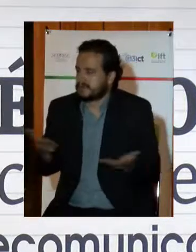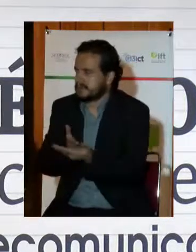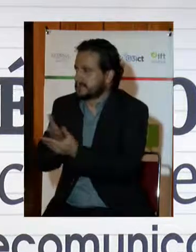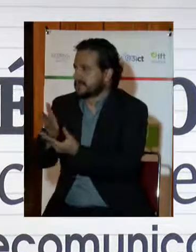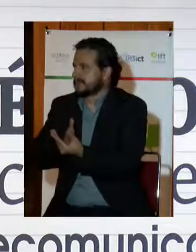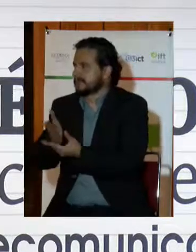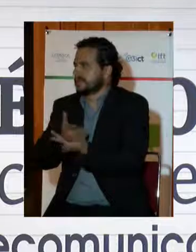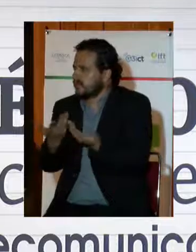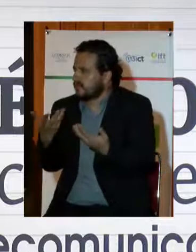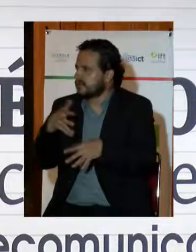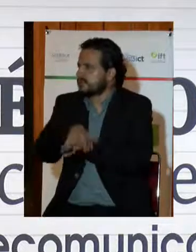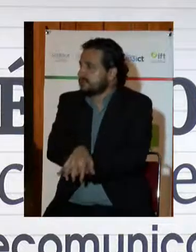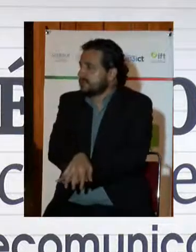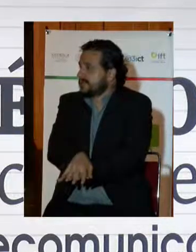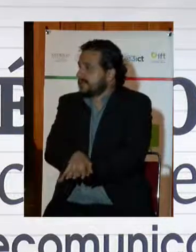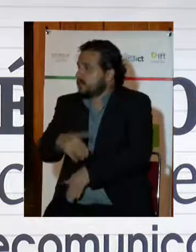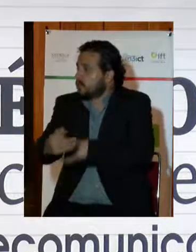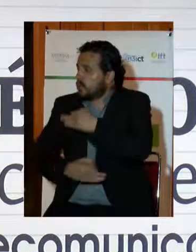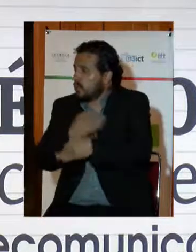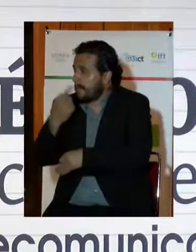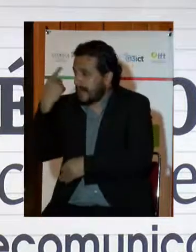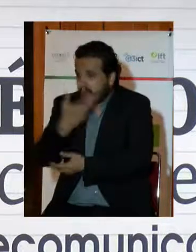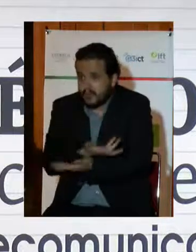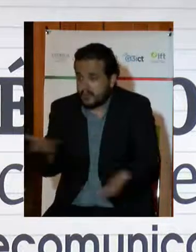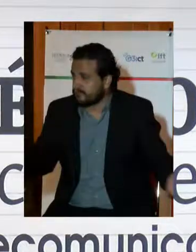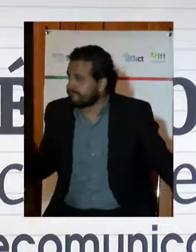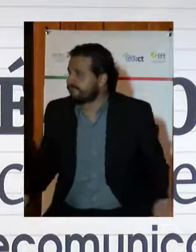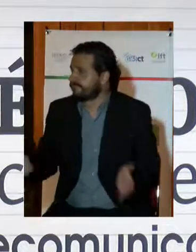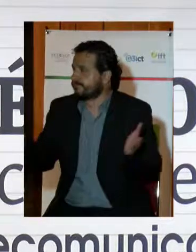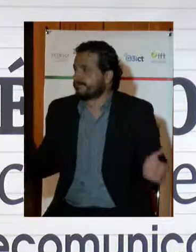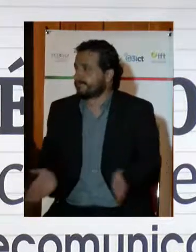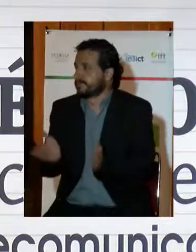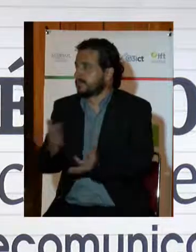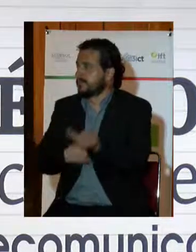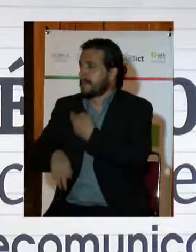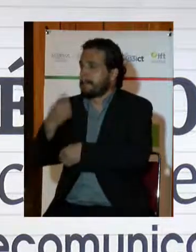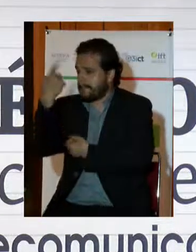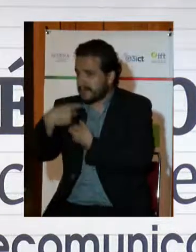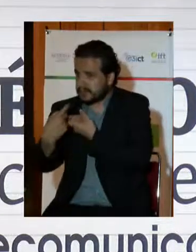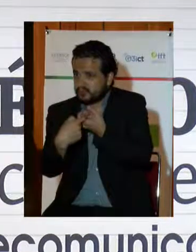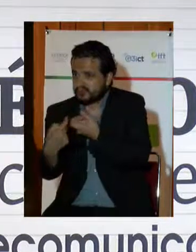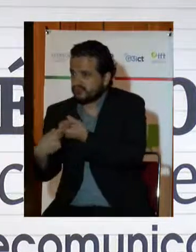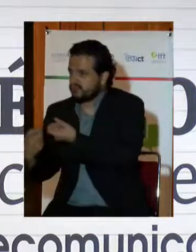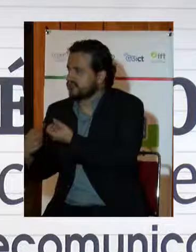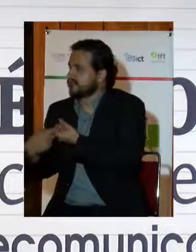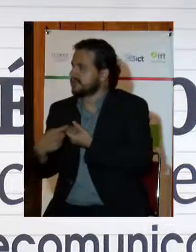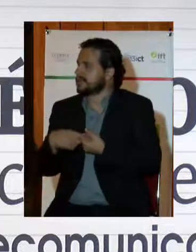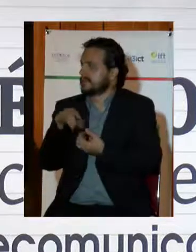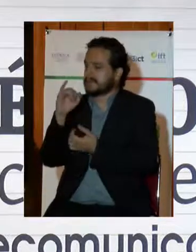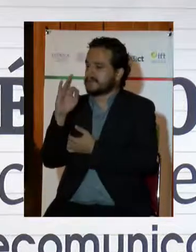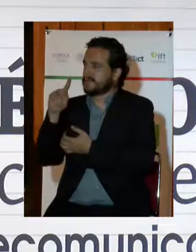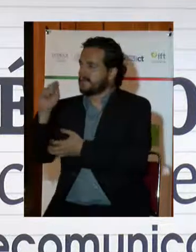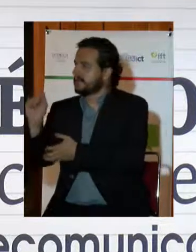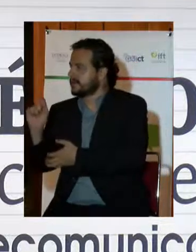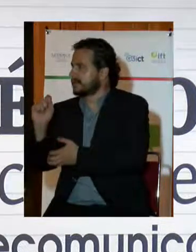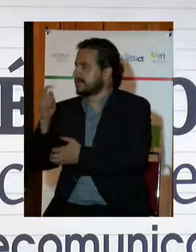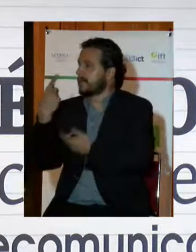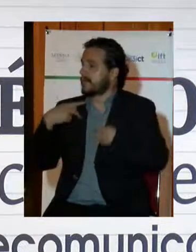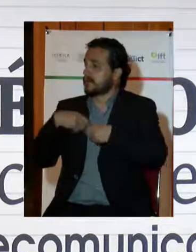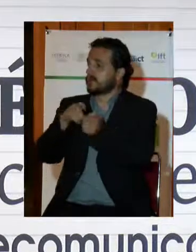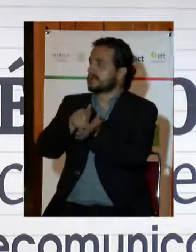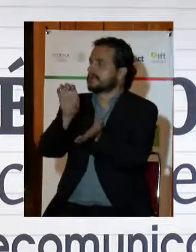que promueva el que sean parte del equipo IFT personas con discapacidad, unas